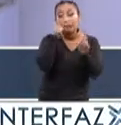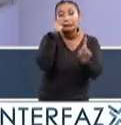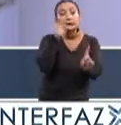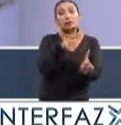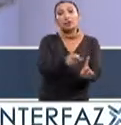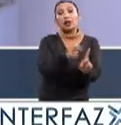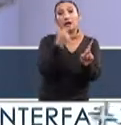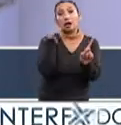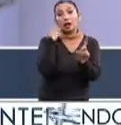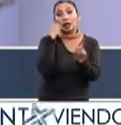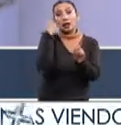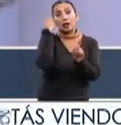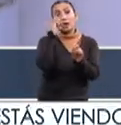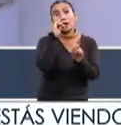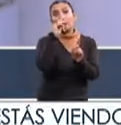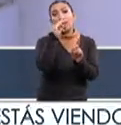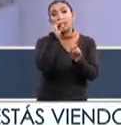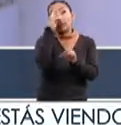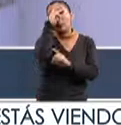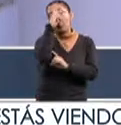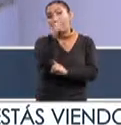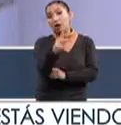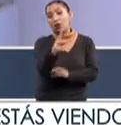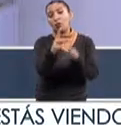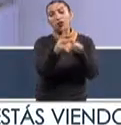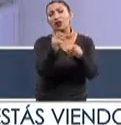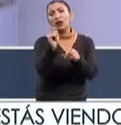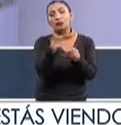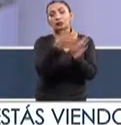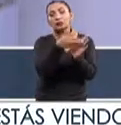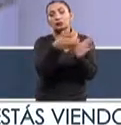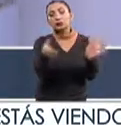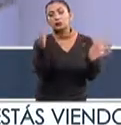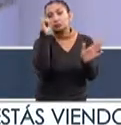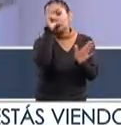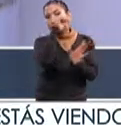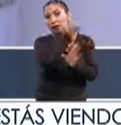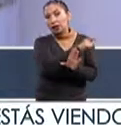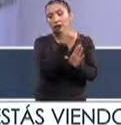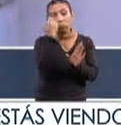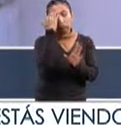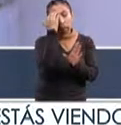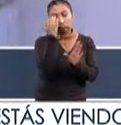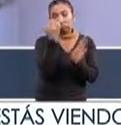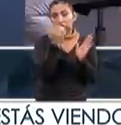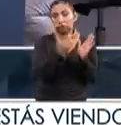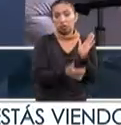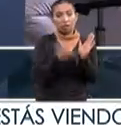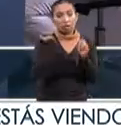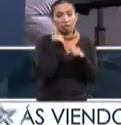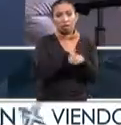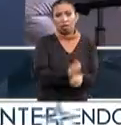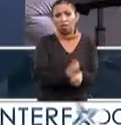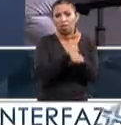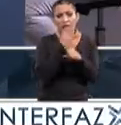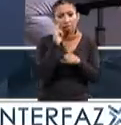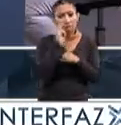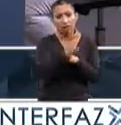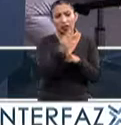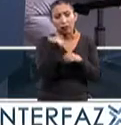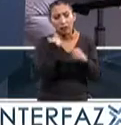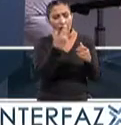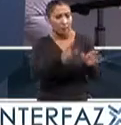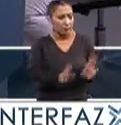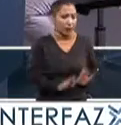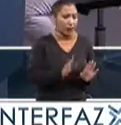es el Imperio Mexicano, que es un momento particularmente complicado, es una tragedia, es un drama, digamos, entre